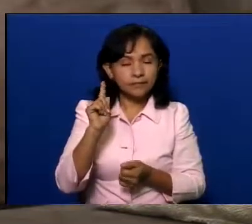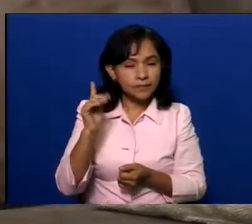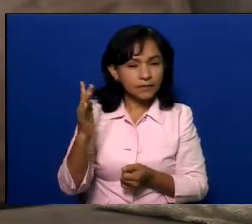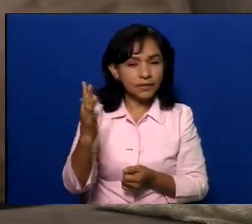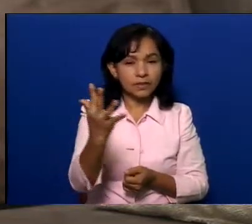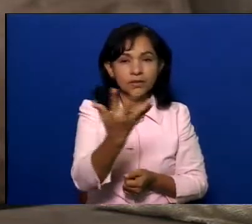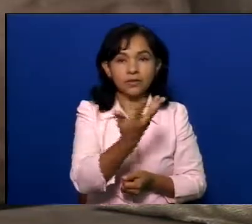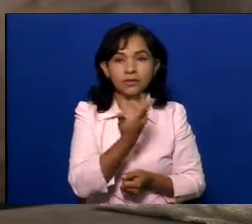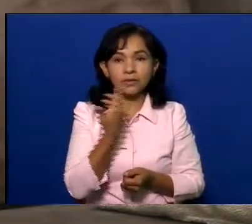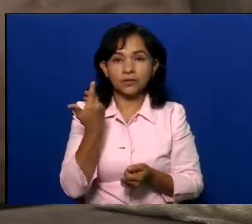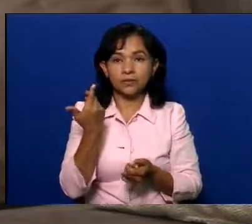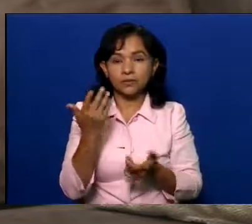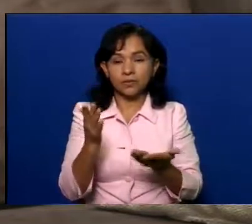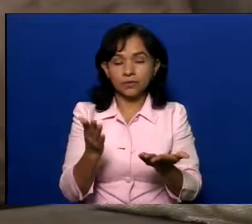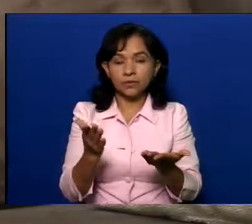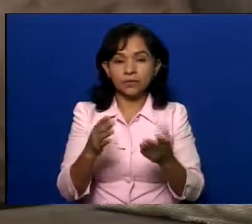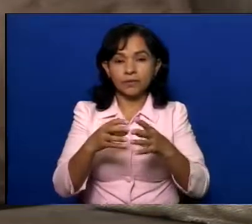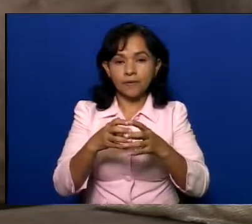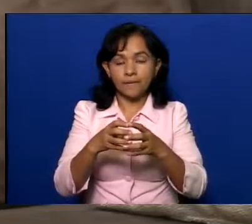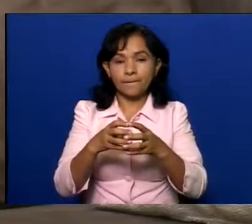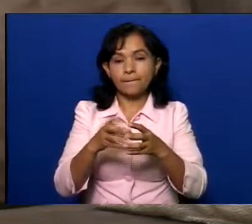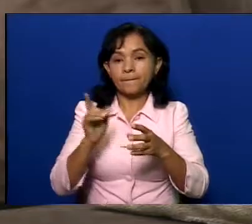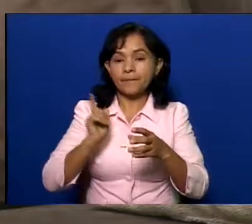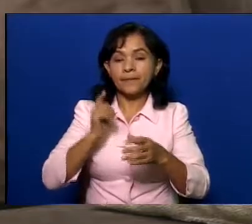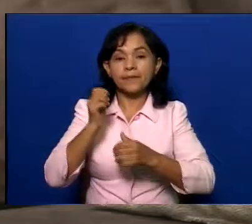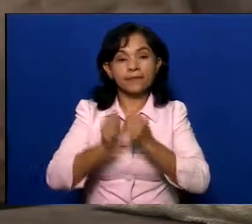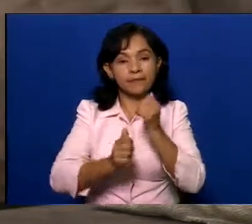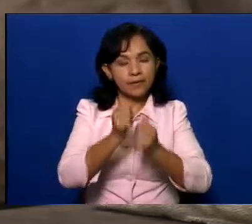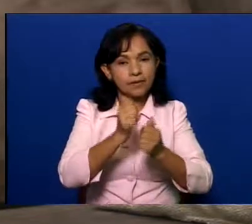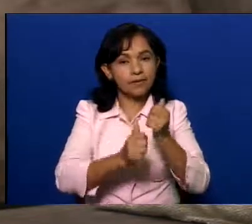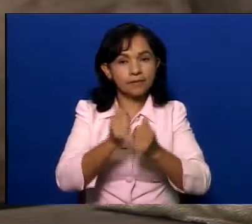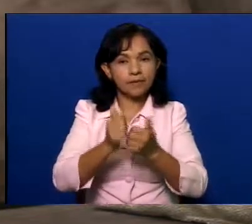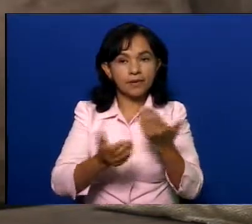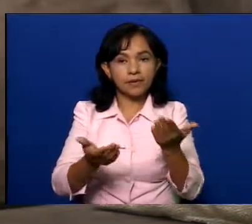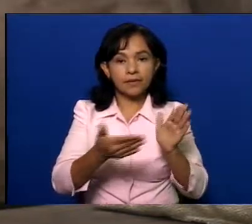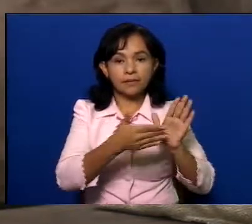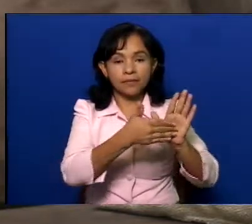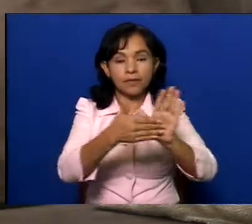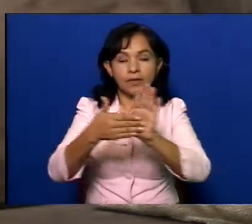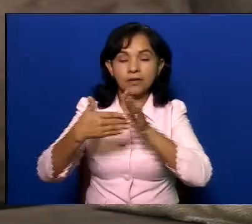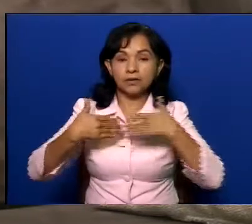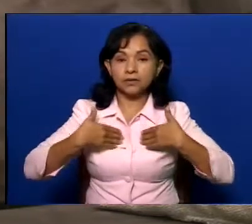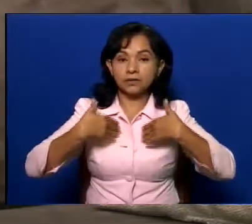abordajes carísimos, pero que de todas maneras el